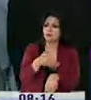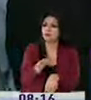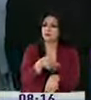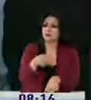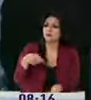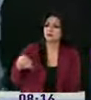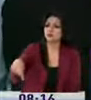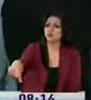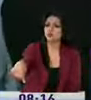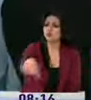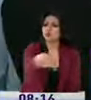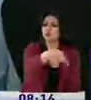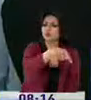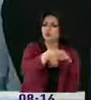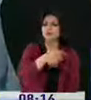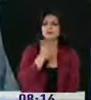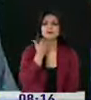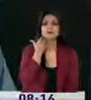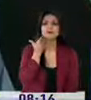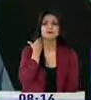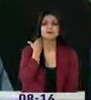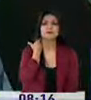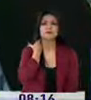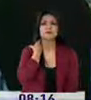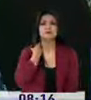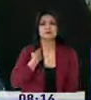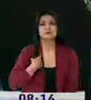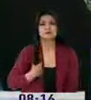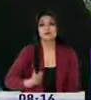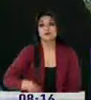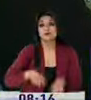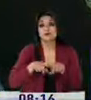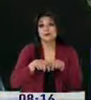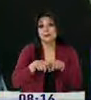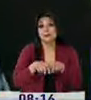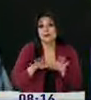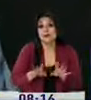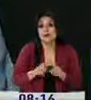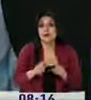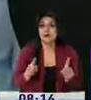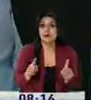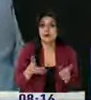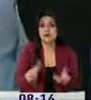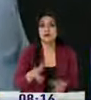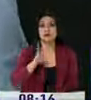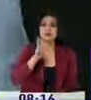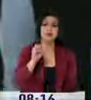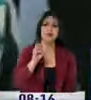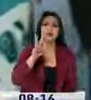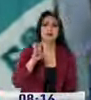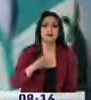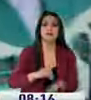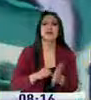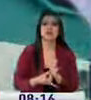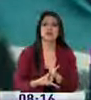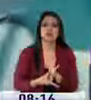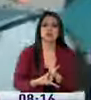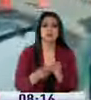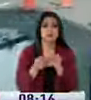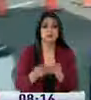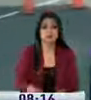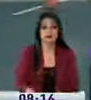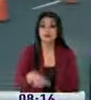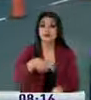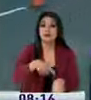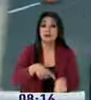demoran en dar esta vuelta sin el control? Bueno, depende pero realmente son unos 20, 30 minutos